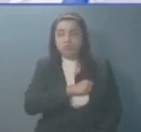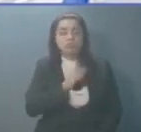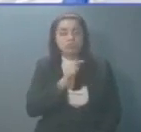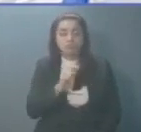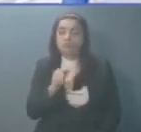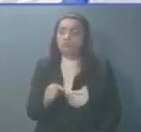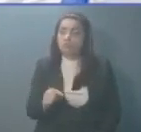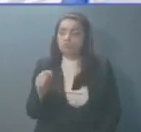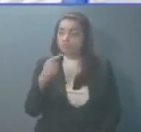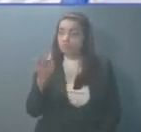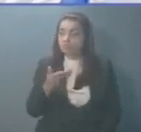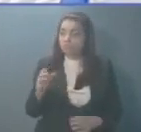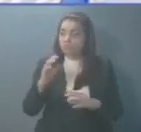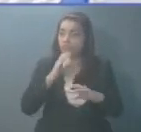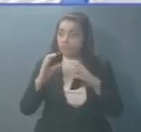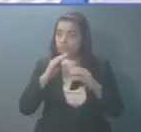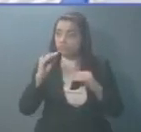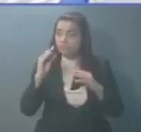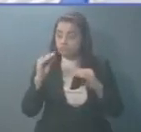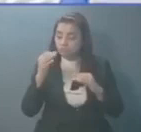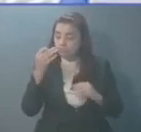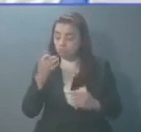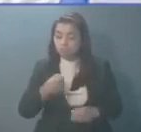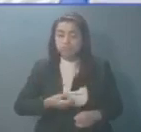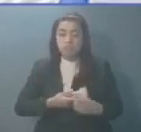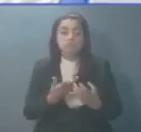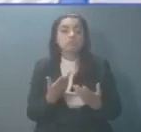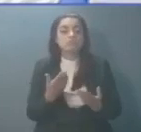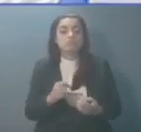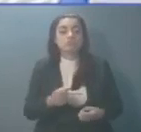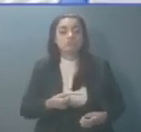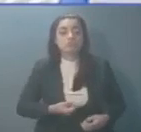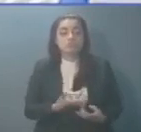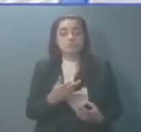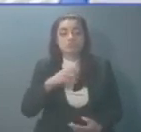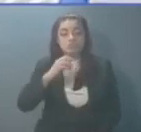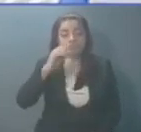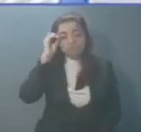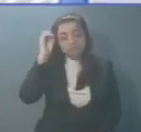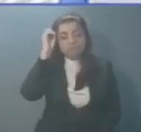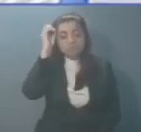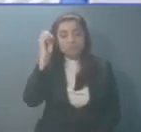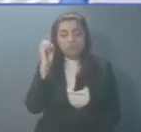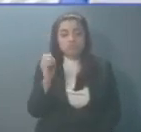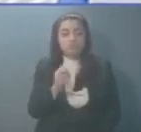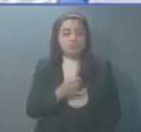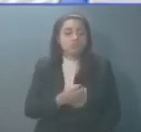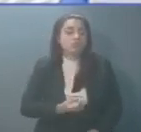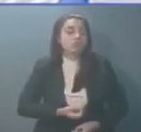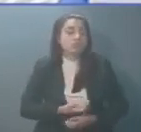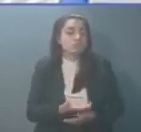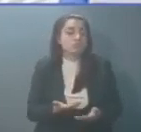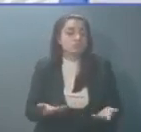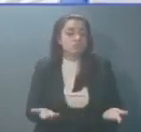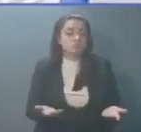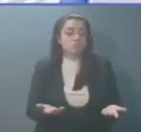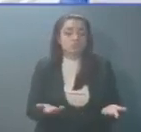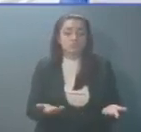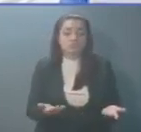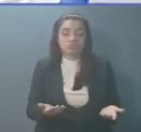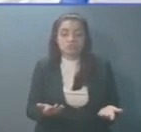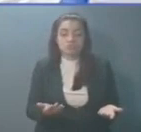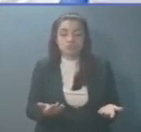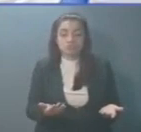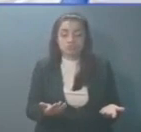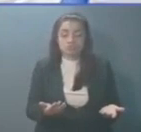responsable bajo su línea editorial puede opinar o decir lo que le